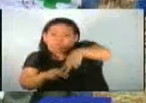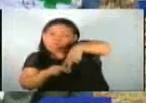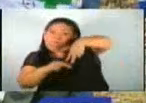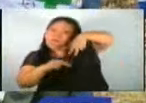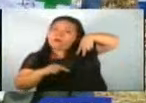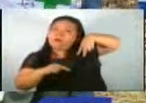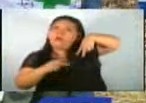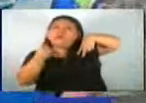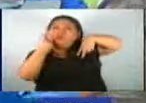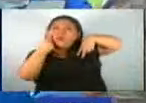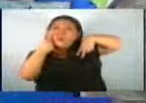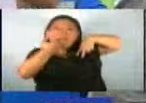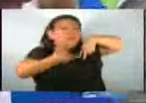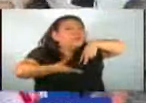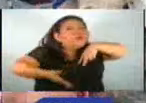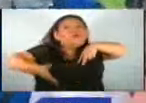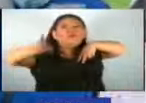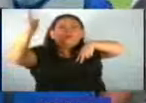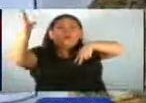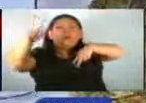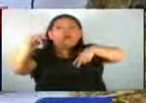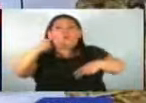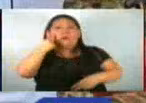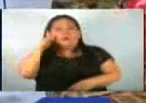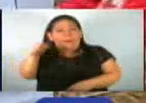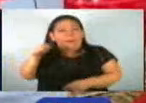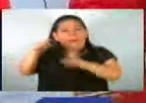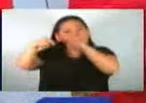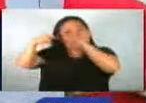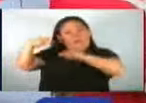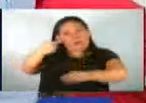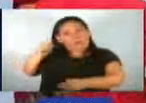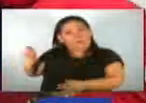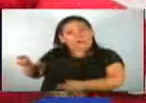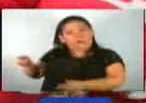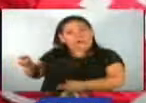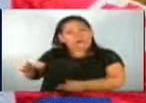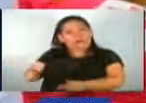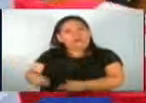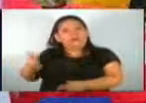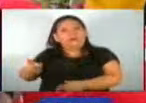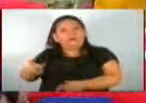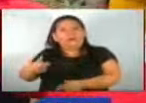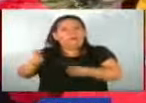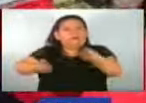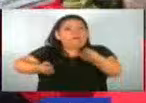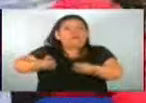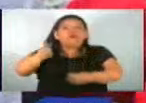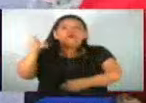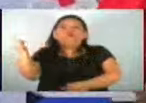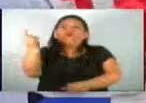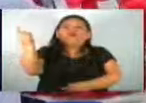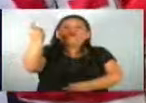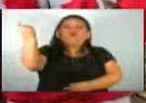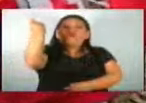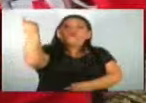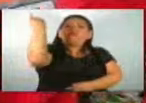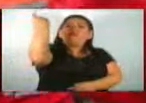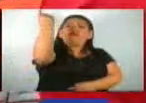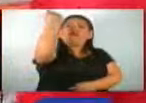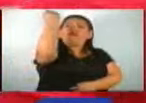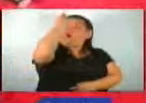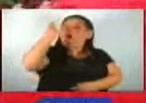de inmediato fue trasladado, que son las imágenes que vamos a ver a continuación, gracias a una ambulancia helicóptero, un helicóptero ambulancia en este